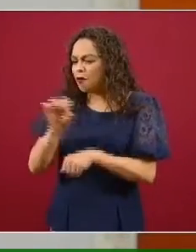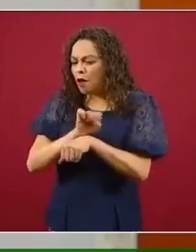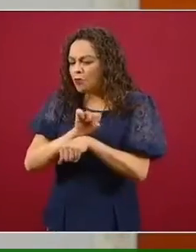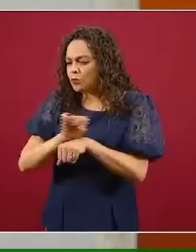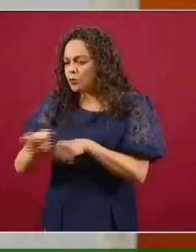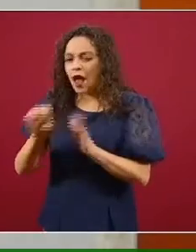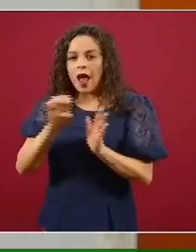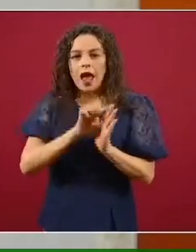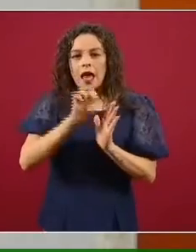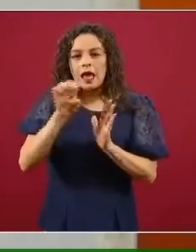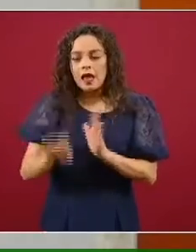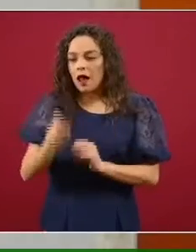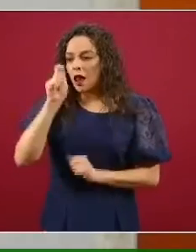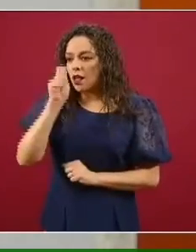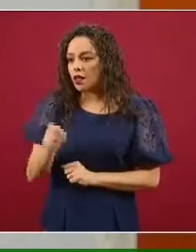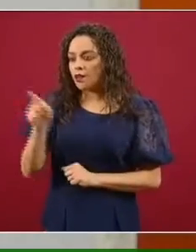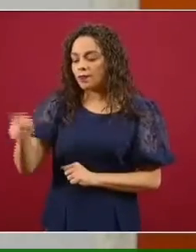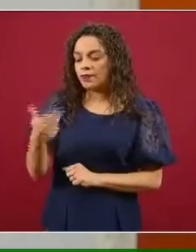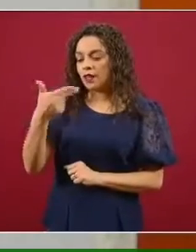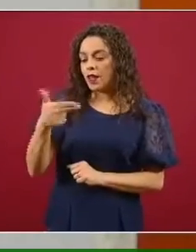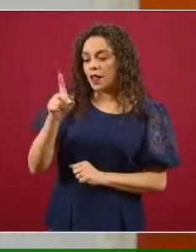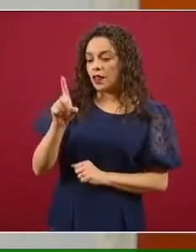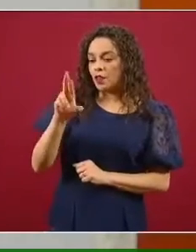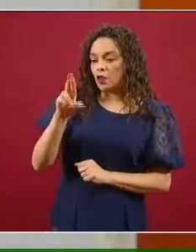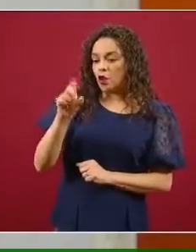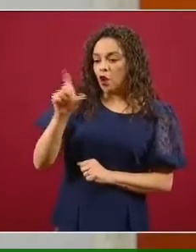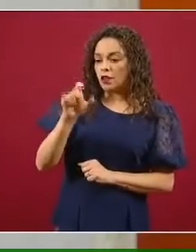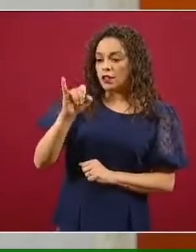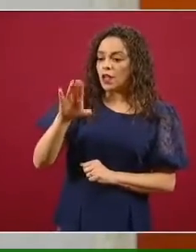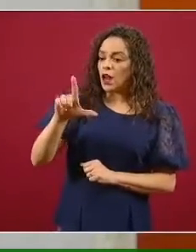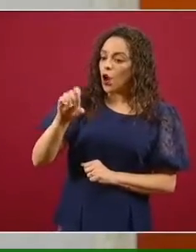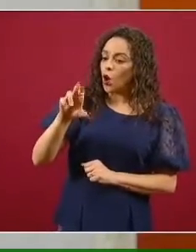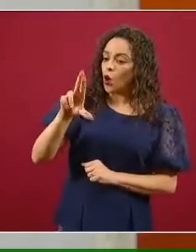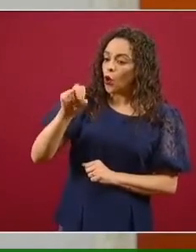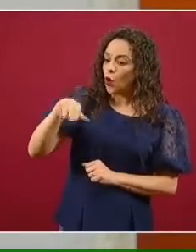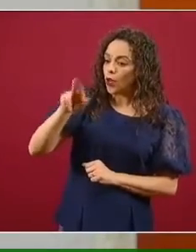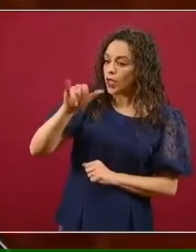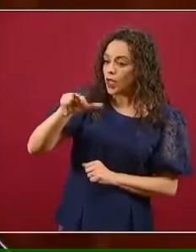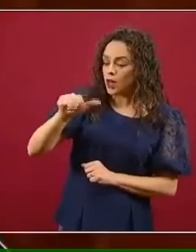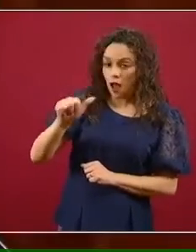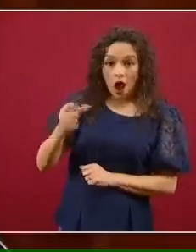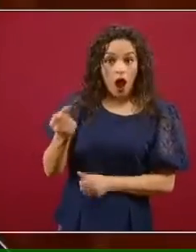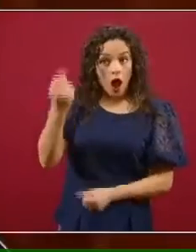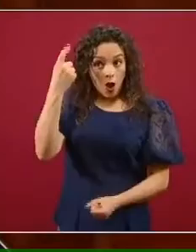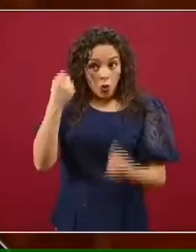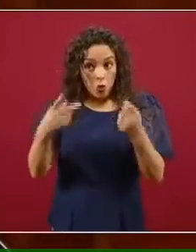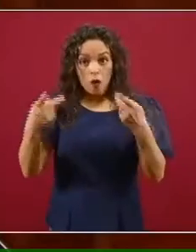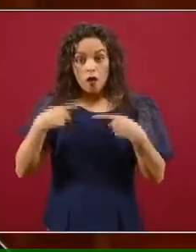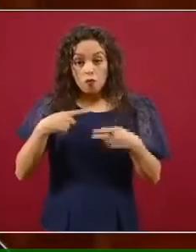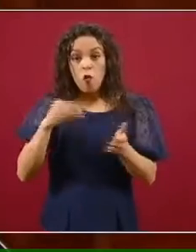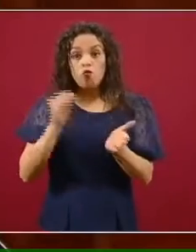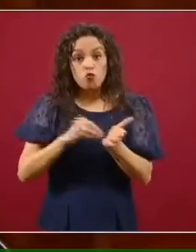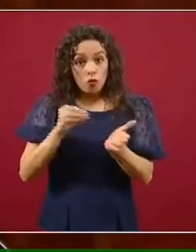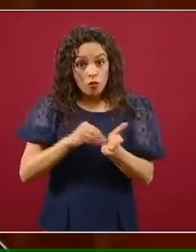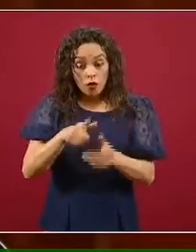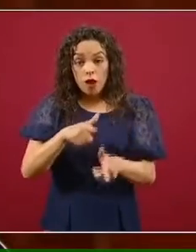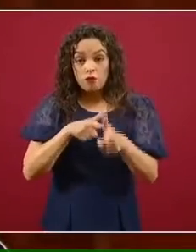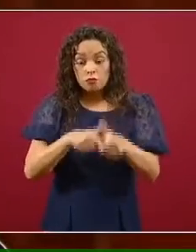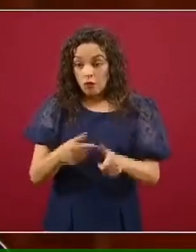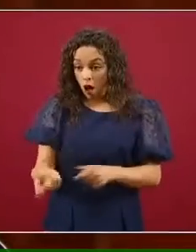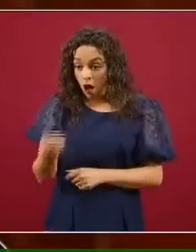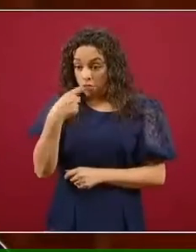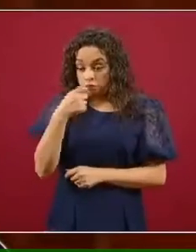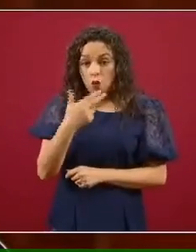como fue el uso de la hidroxicloroquina y que de hecho algunas personas todavía lo siguen utilizando para